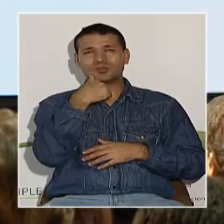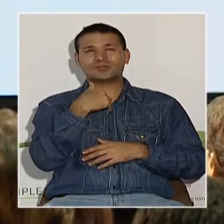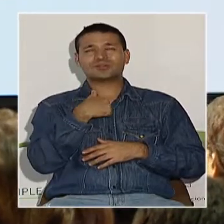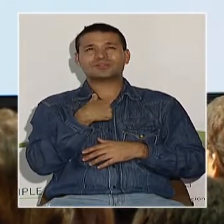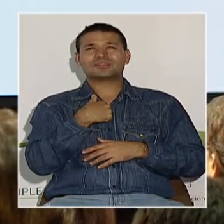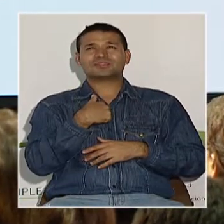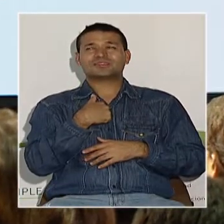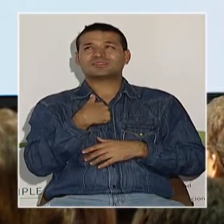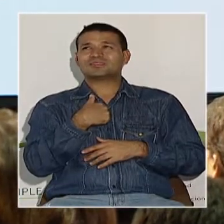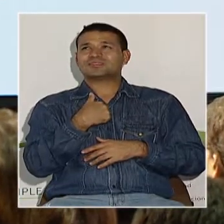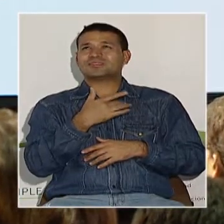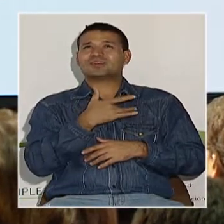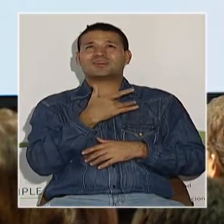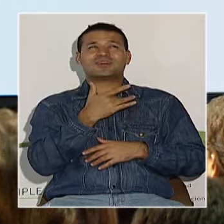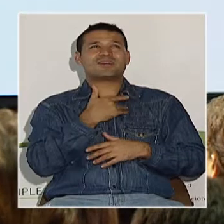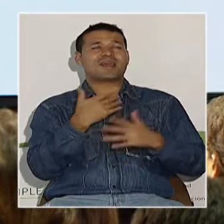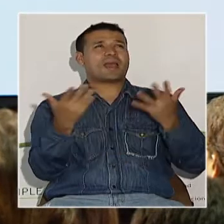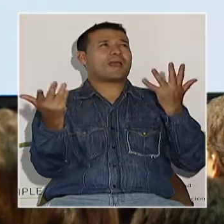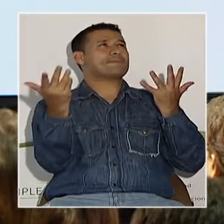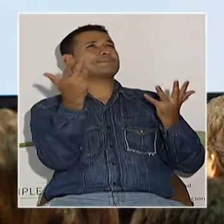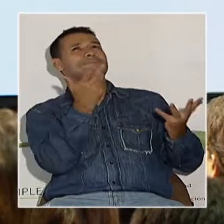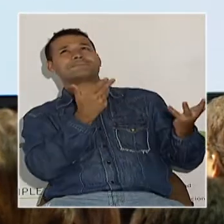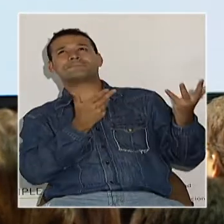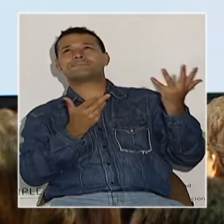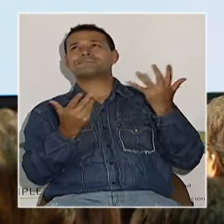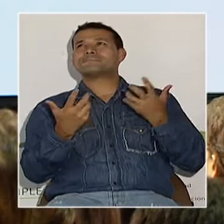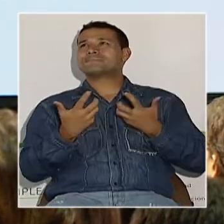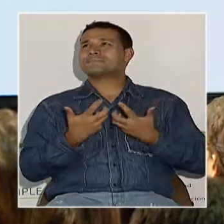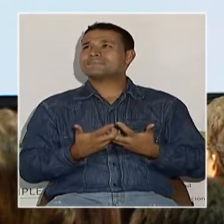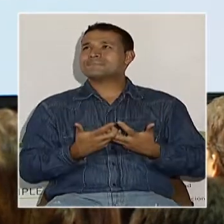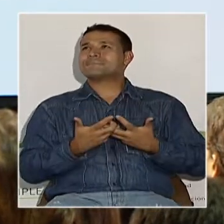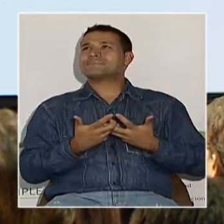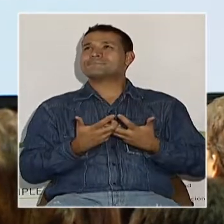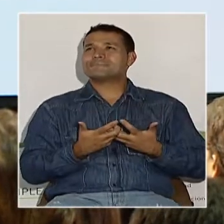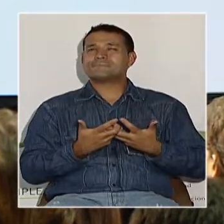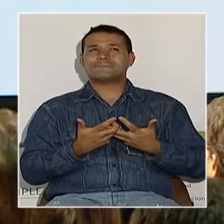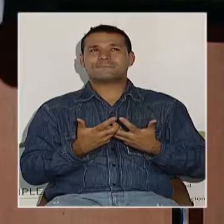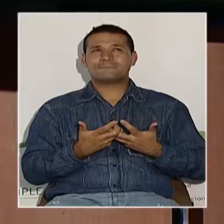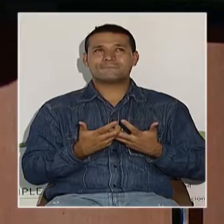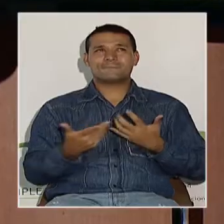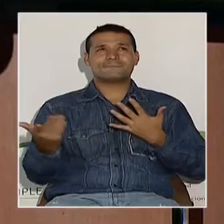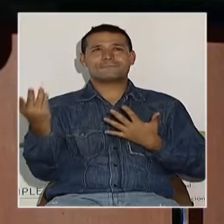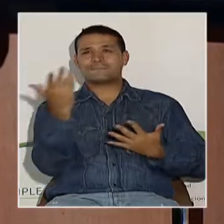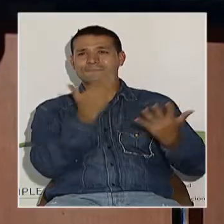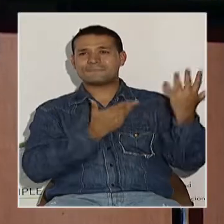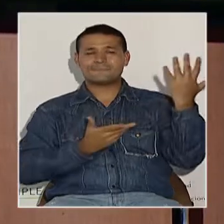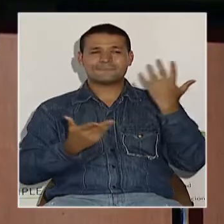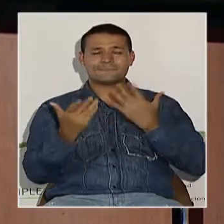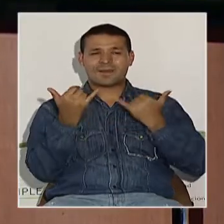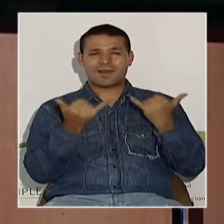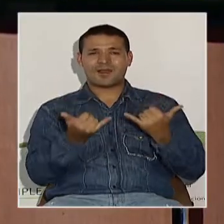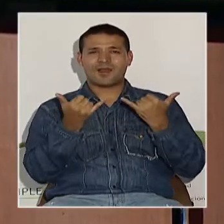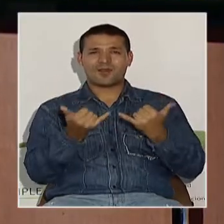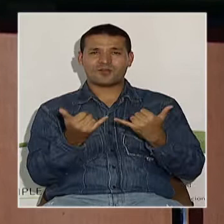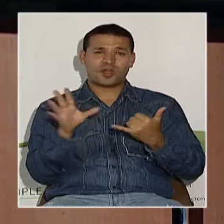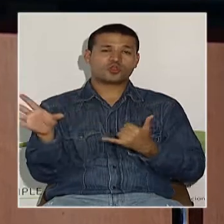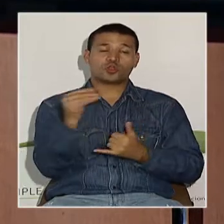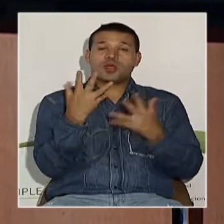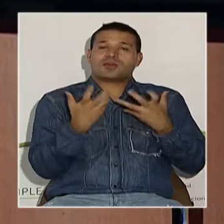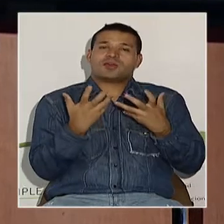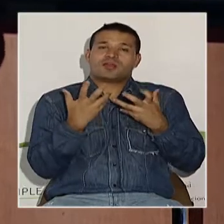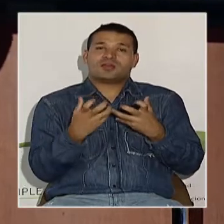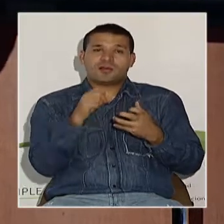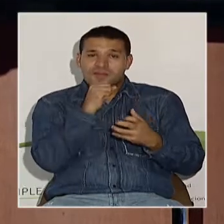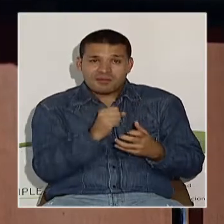hay tiniebla, el futuro se acaba en esta juventud eterna en la que vivimos en la posmodernidad, en el mundo en donde todos